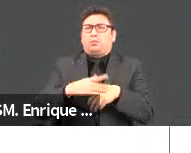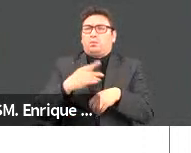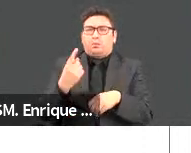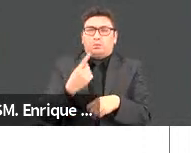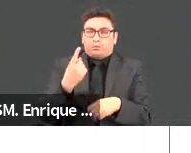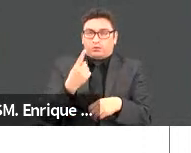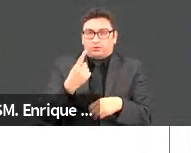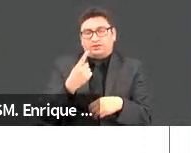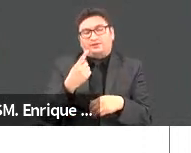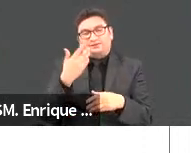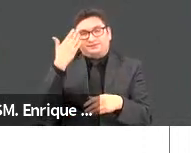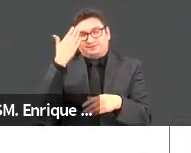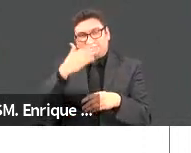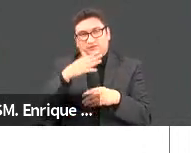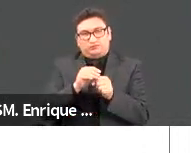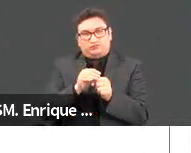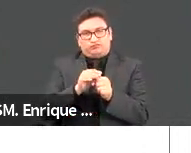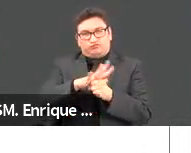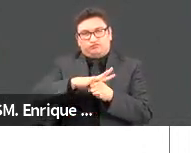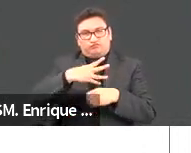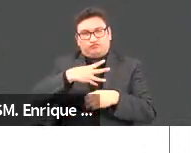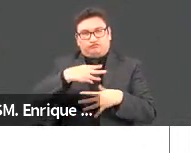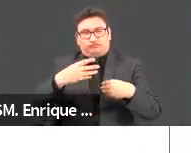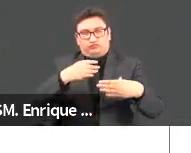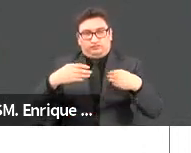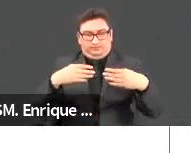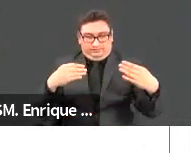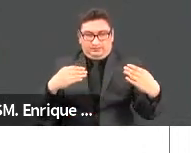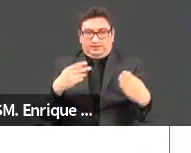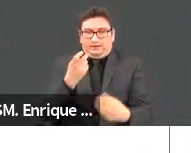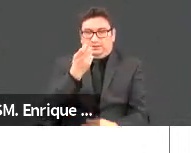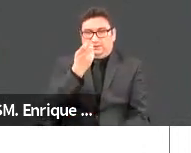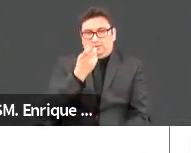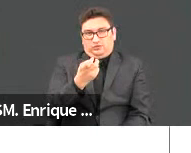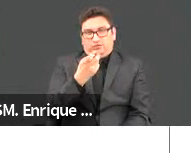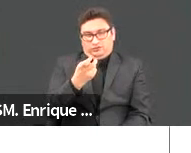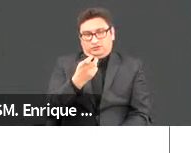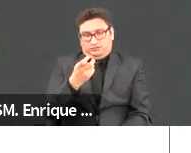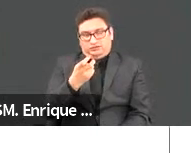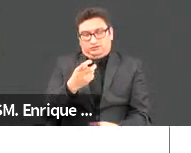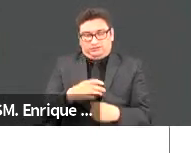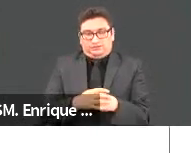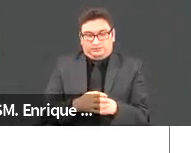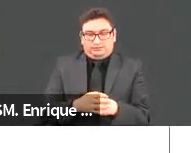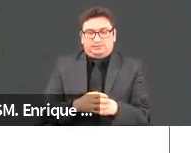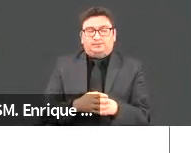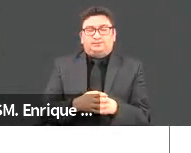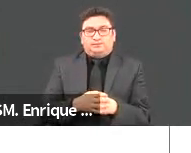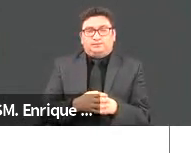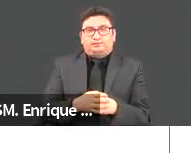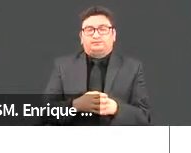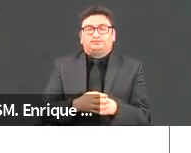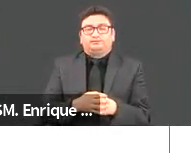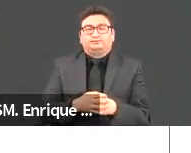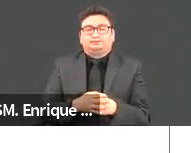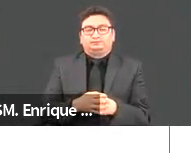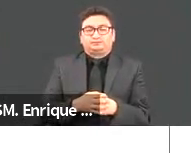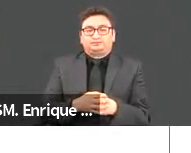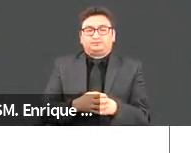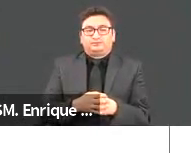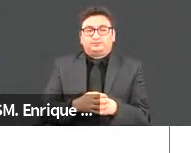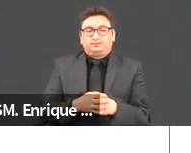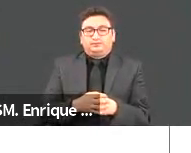provocada por la pandemia, bueno, generada por el virus COVID-19, SARS-CoV-2.